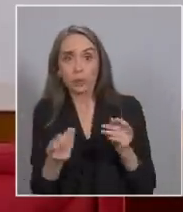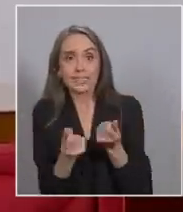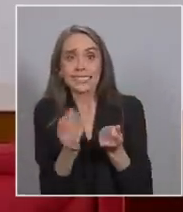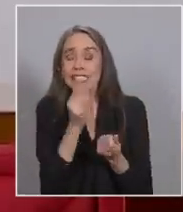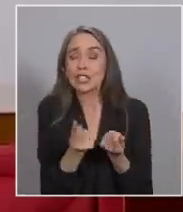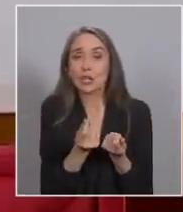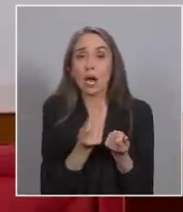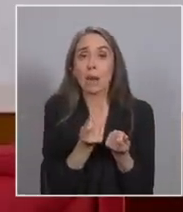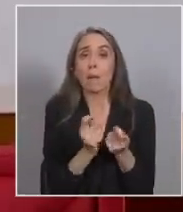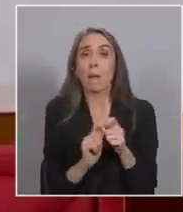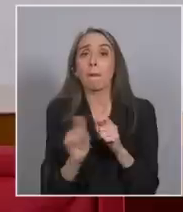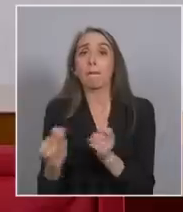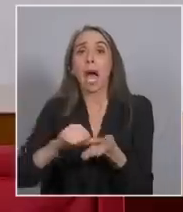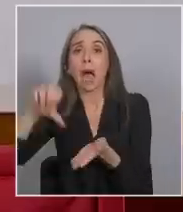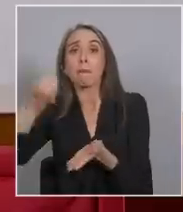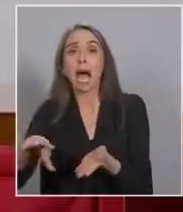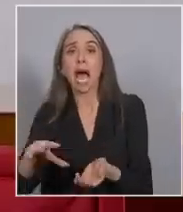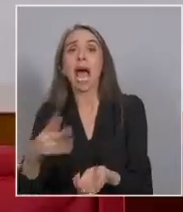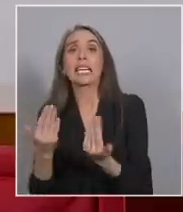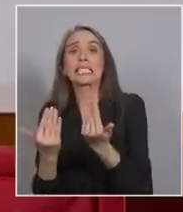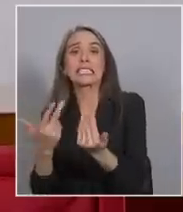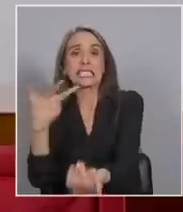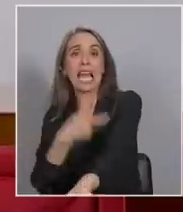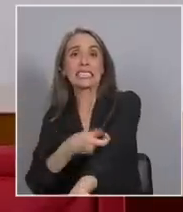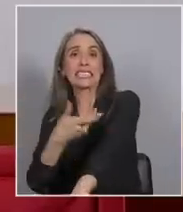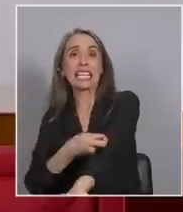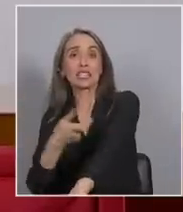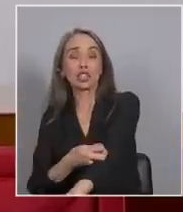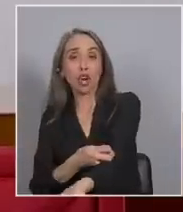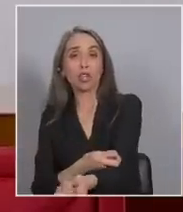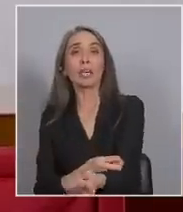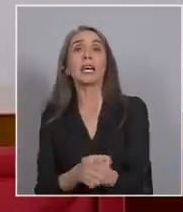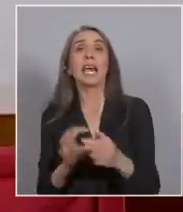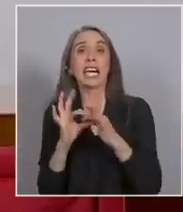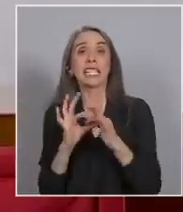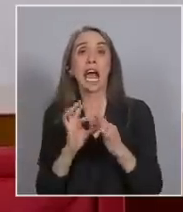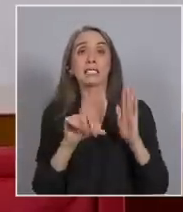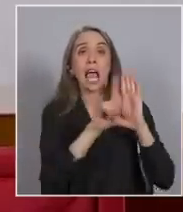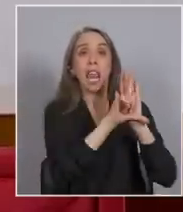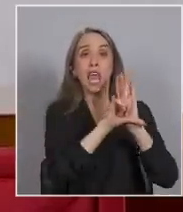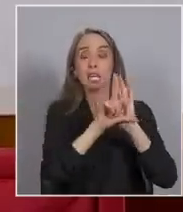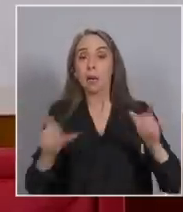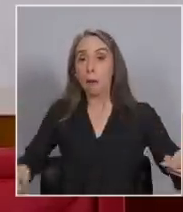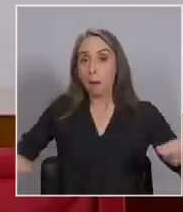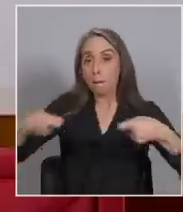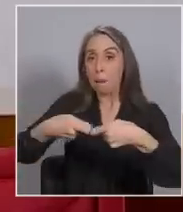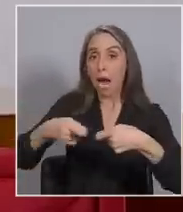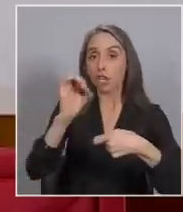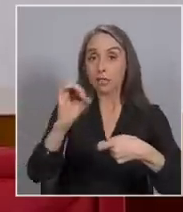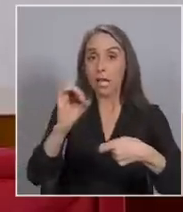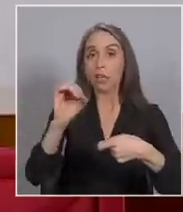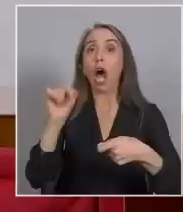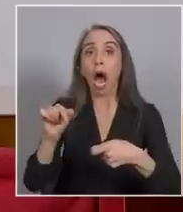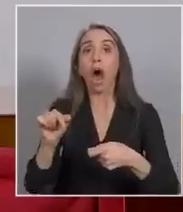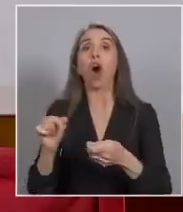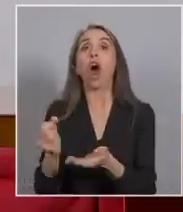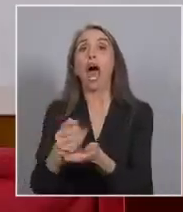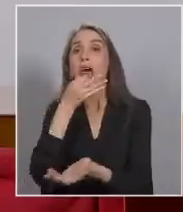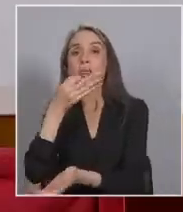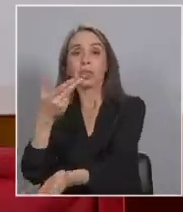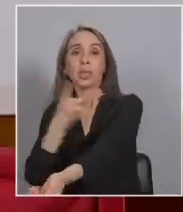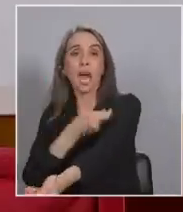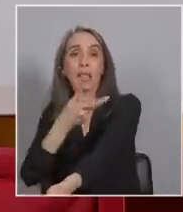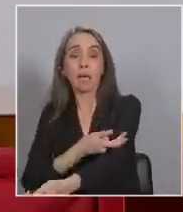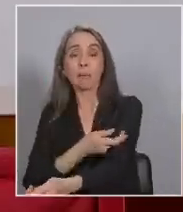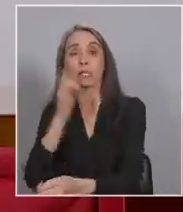solventar las inyecciones que necesitaba. Y gracias al copago cero, hoy ha podido retomar su tratamiento sin ese costo. Sé,